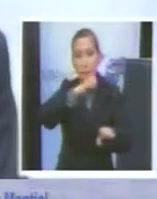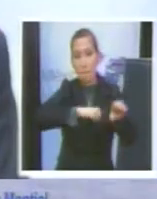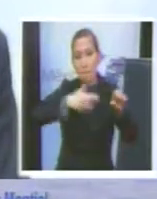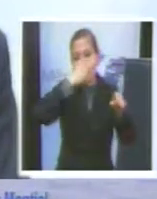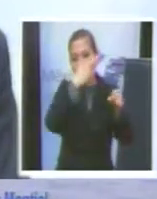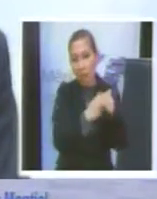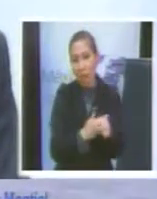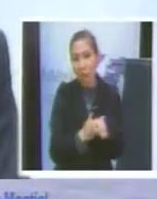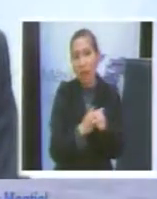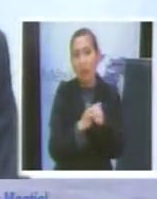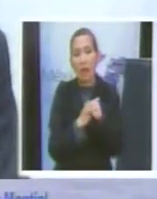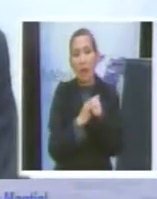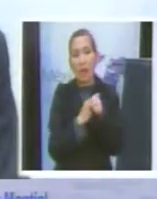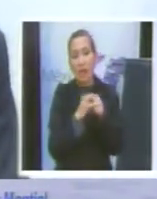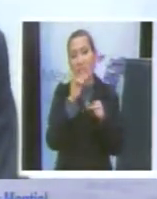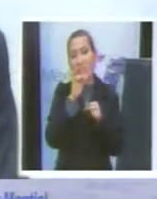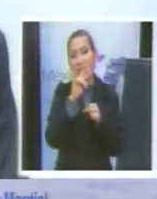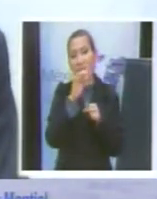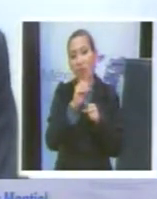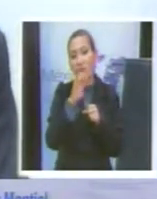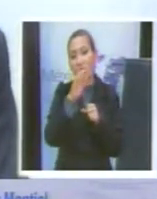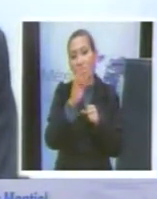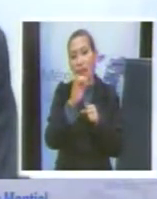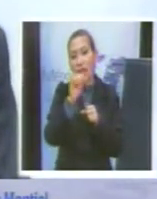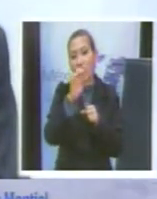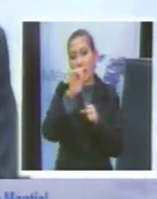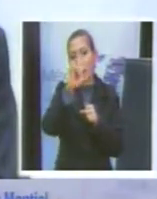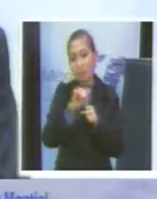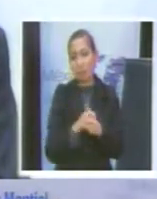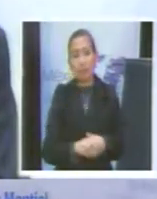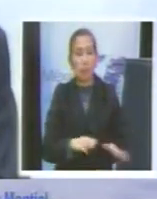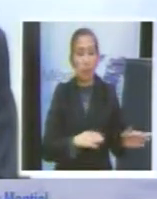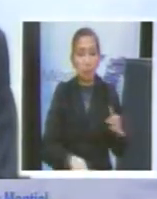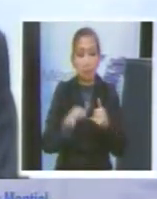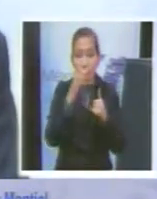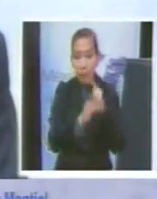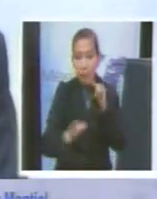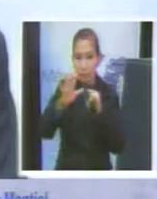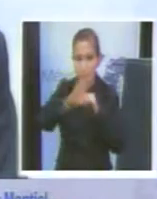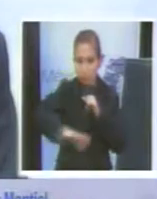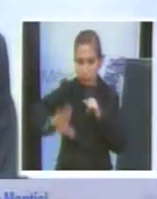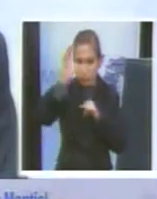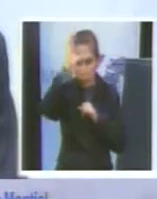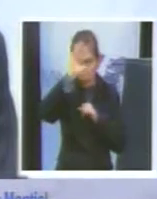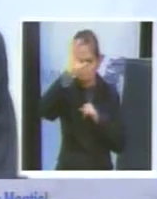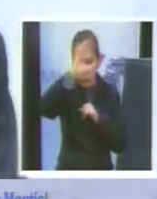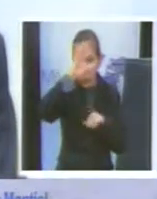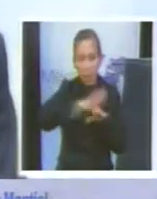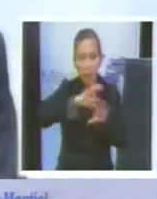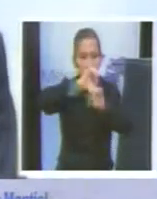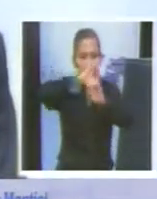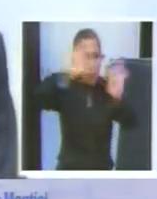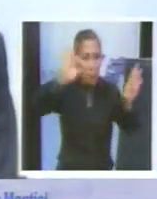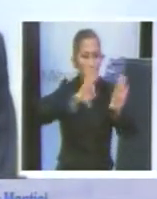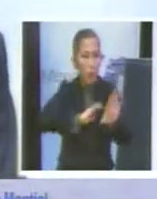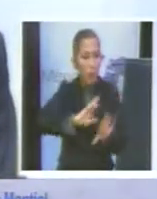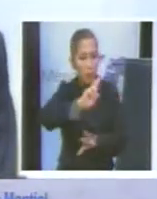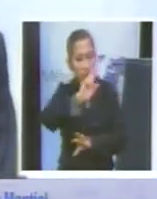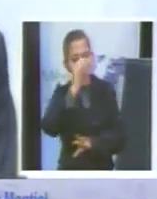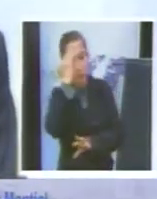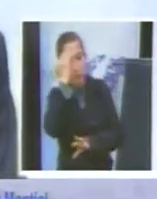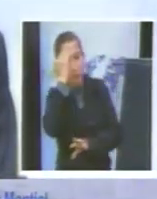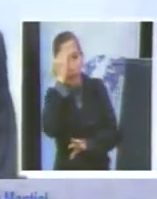embajador Isidro Fabela. Por último, en el plano cultural es donde quizás más claramente se pueden